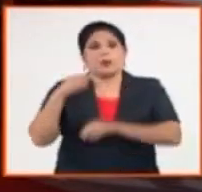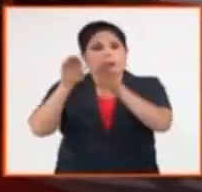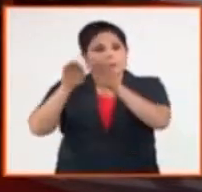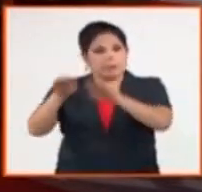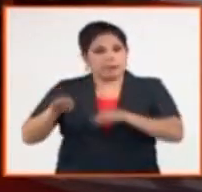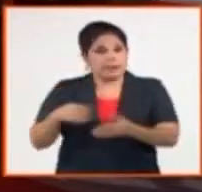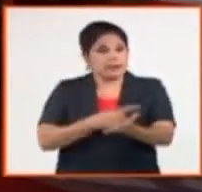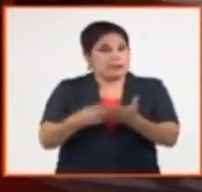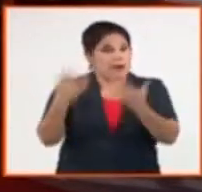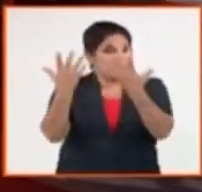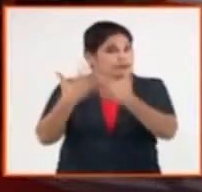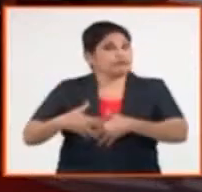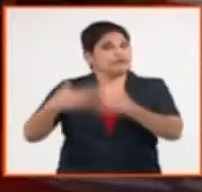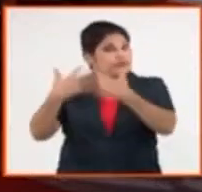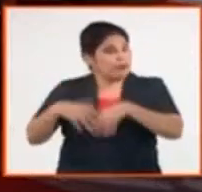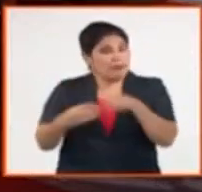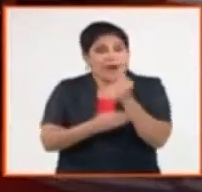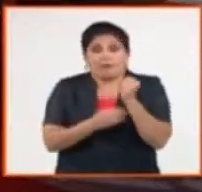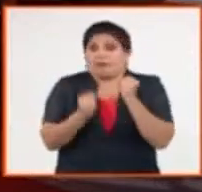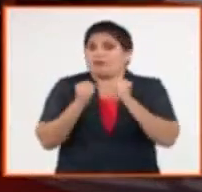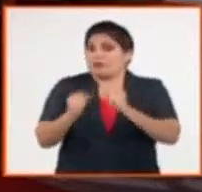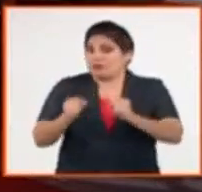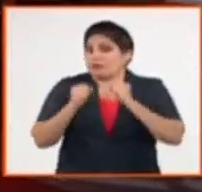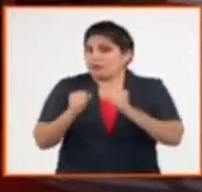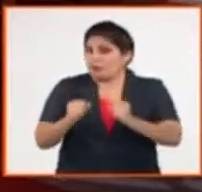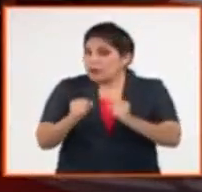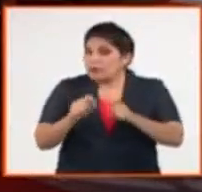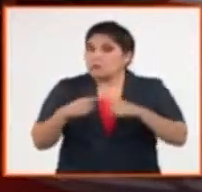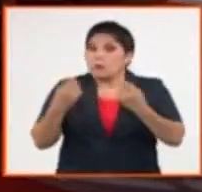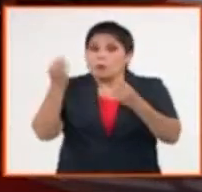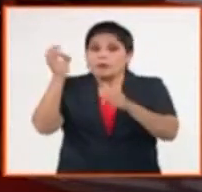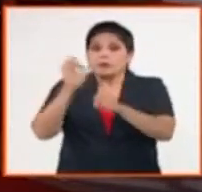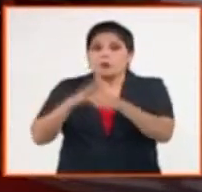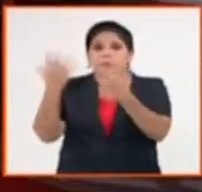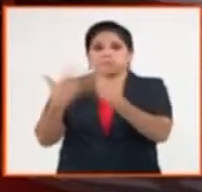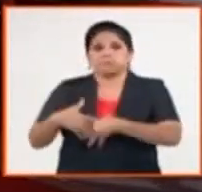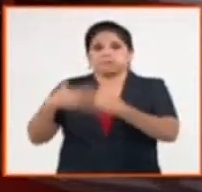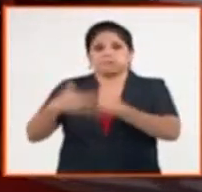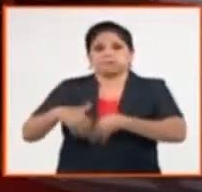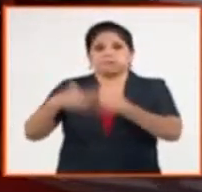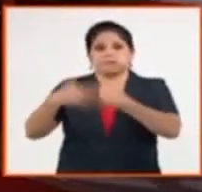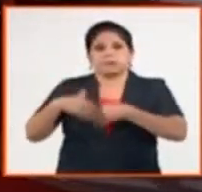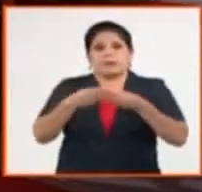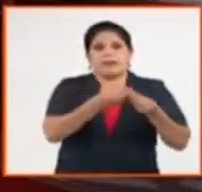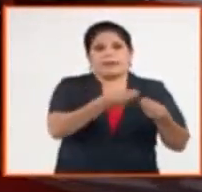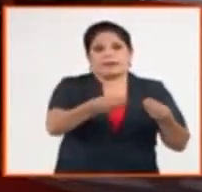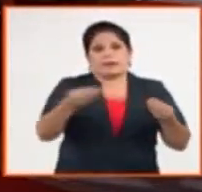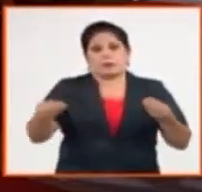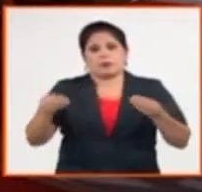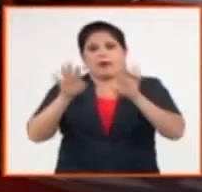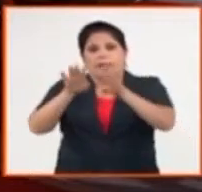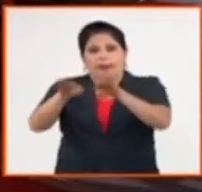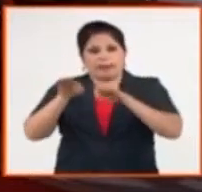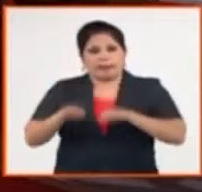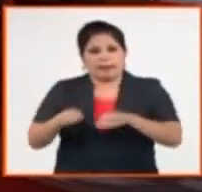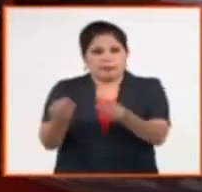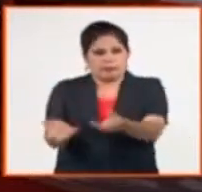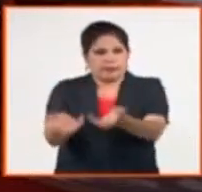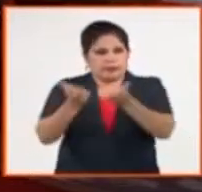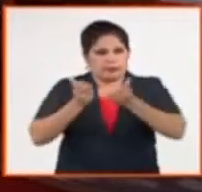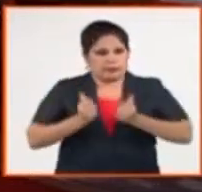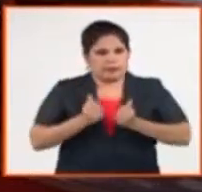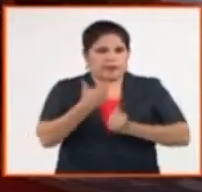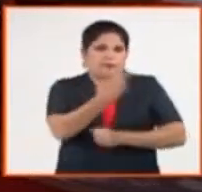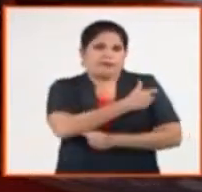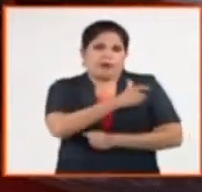más es la semana más fuerte que hemos tenido desde que comenzó todo el proceso de distribución, entrega y distribución de vacunas. O sea